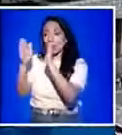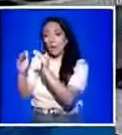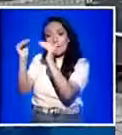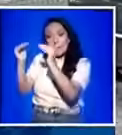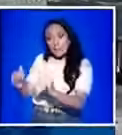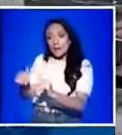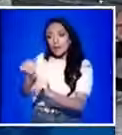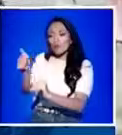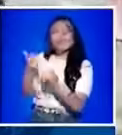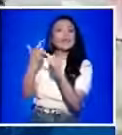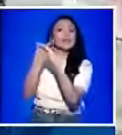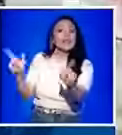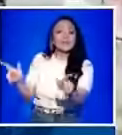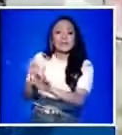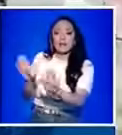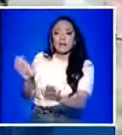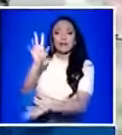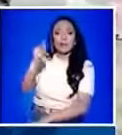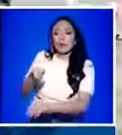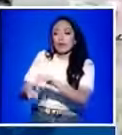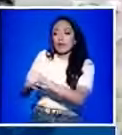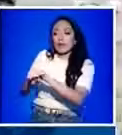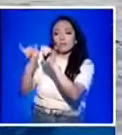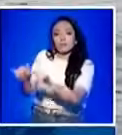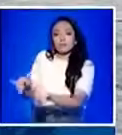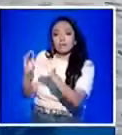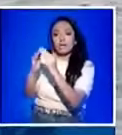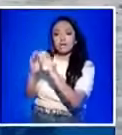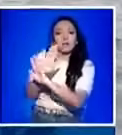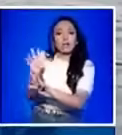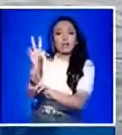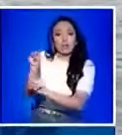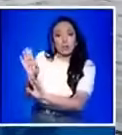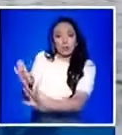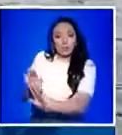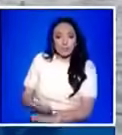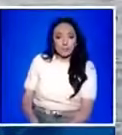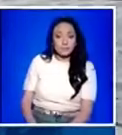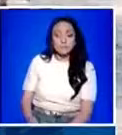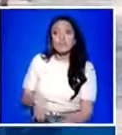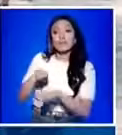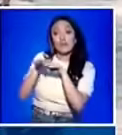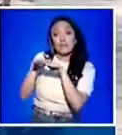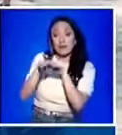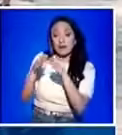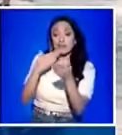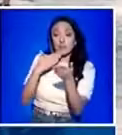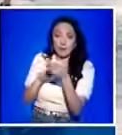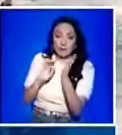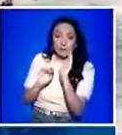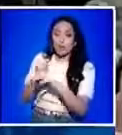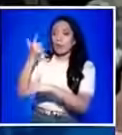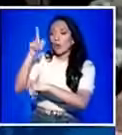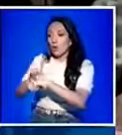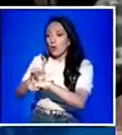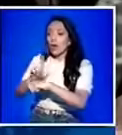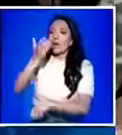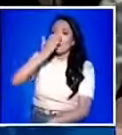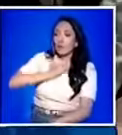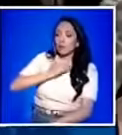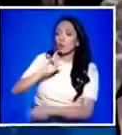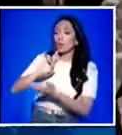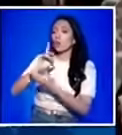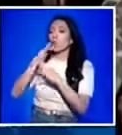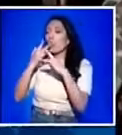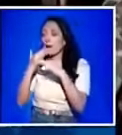porque considera que los índices de inseguridad son mínimos. Entre estos está Ibarra, Loja, Ambato, Guaranda,